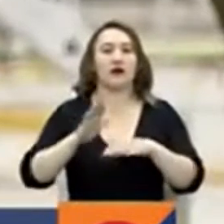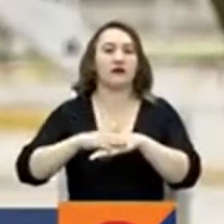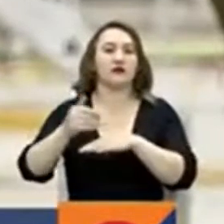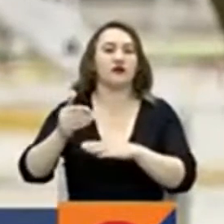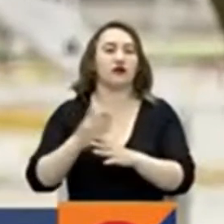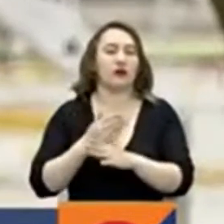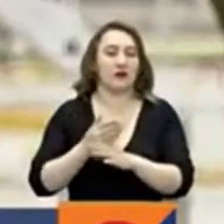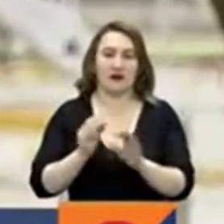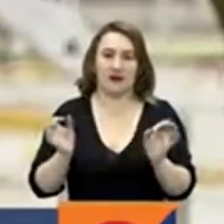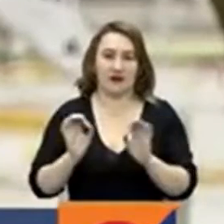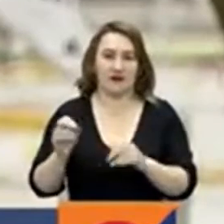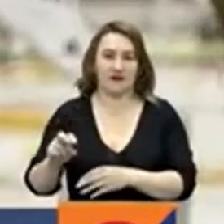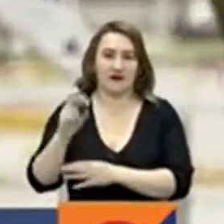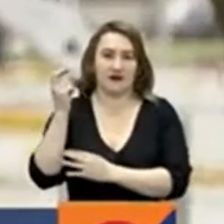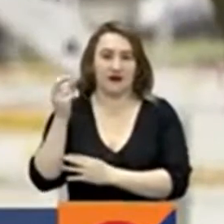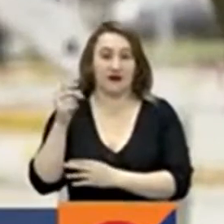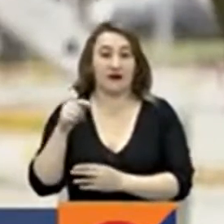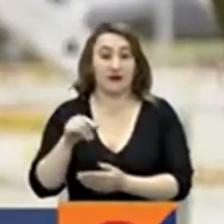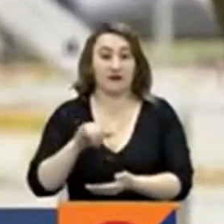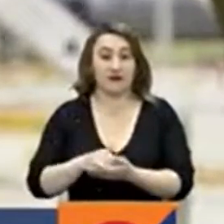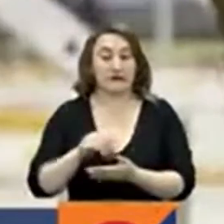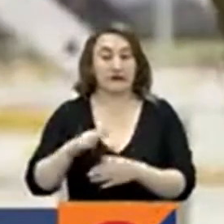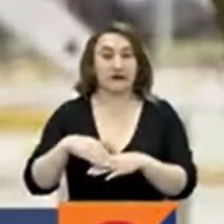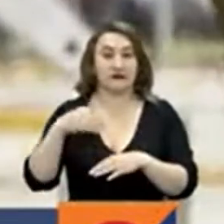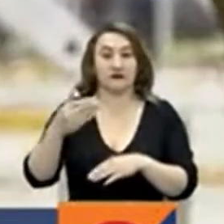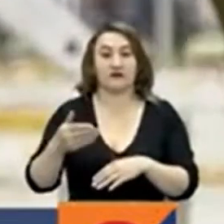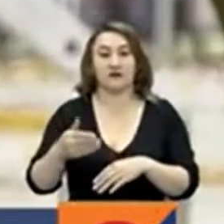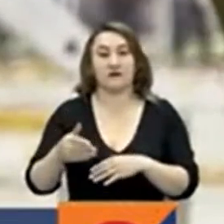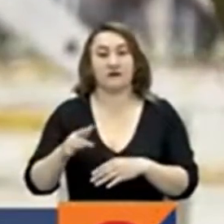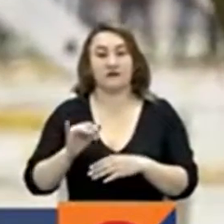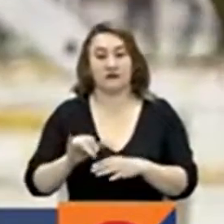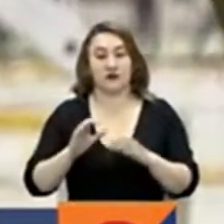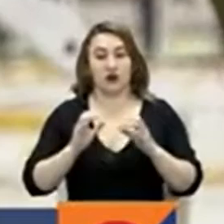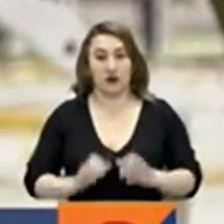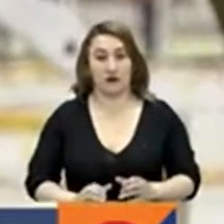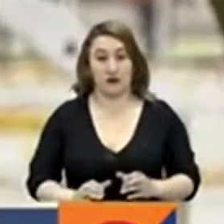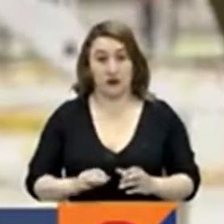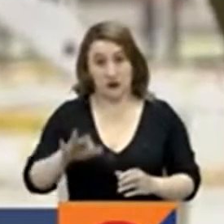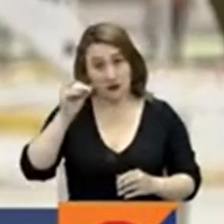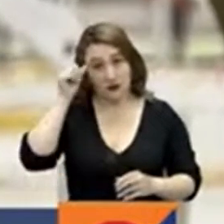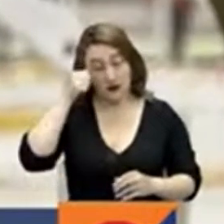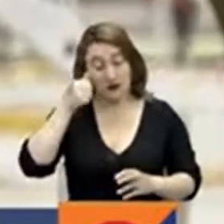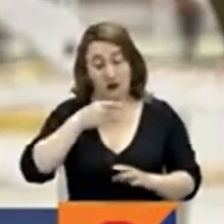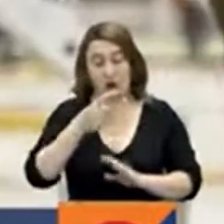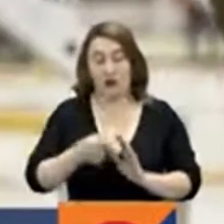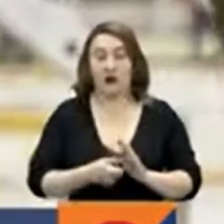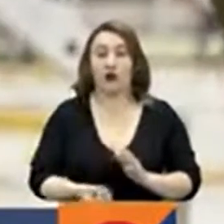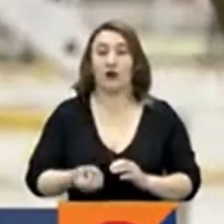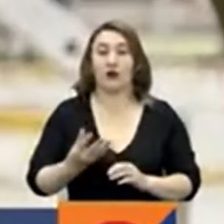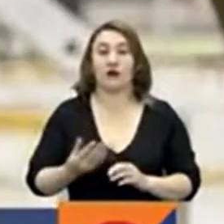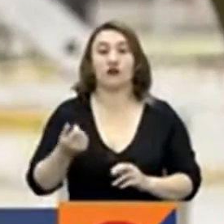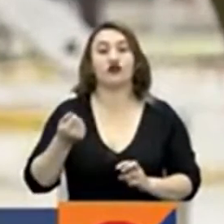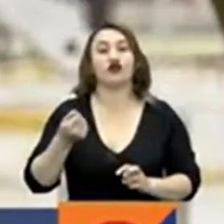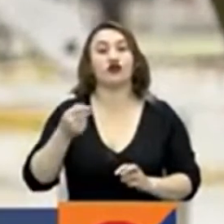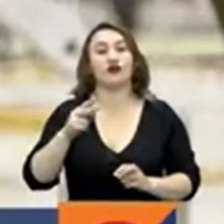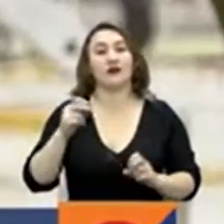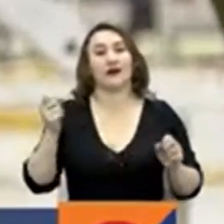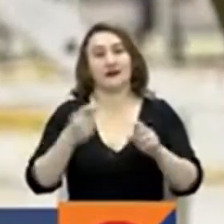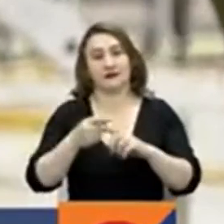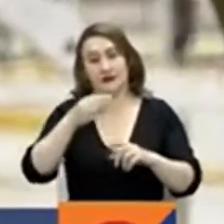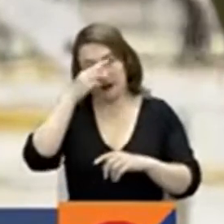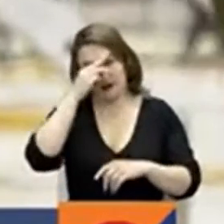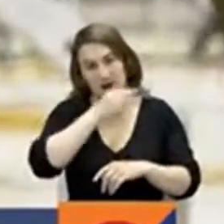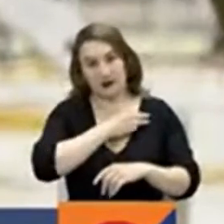posteriormente problemas con la fiscalía una vez se fueran a hacer el levantamiento de los cuerpos. Recordemos que en total son 12 los exmilitares que